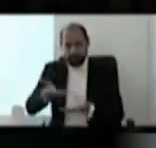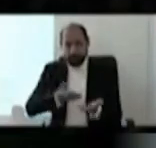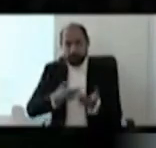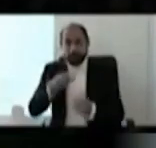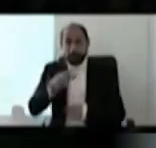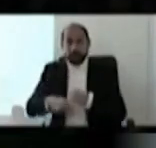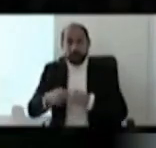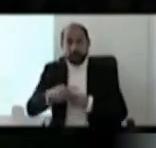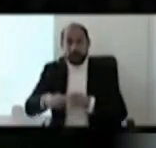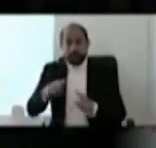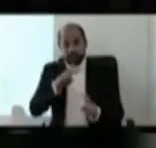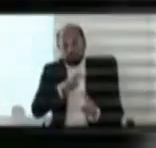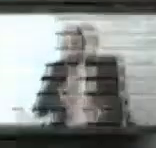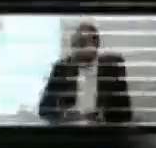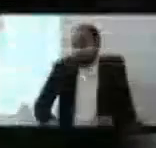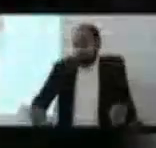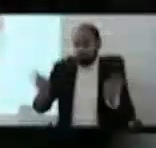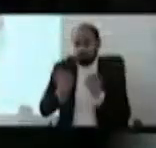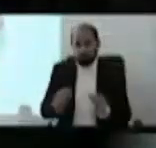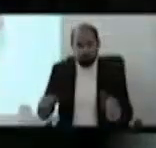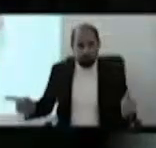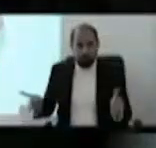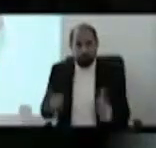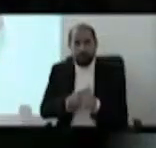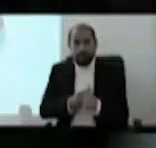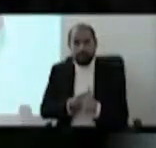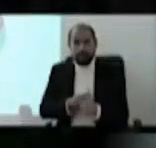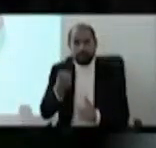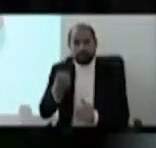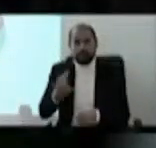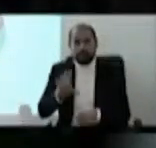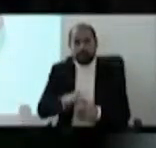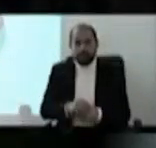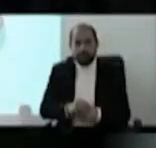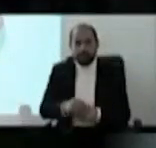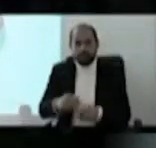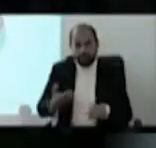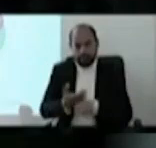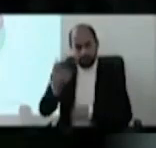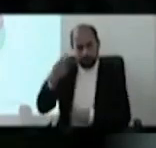riesgo desde la perspectiva de cambio climático. Y esto nos ha permitido llevar el nombre